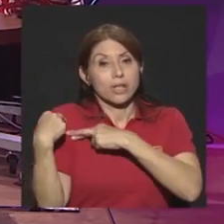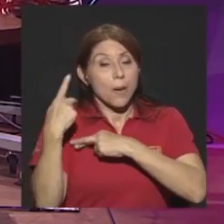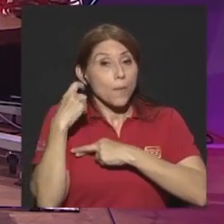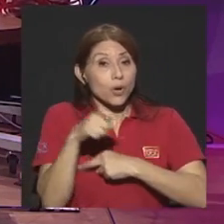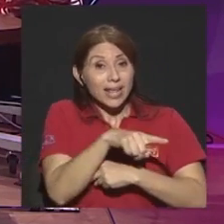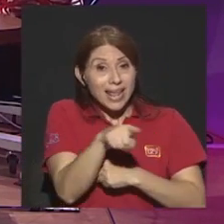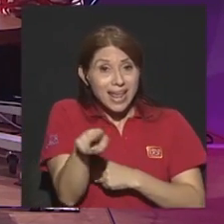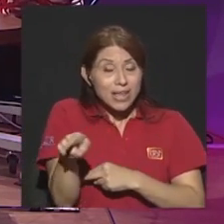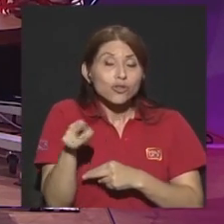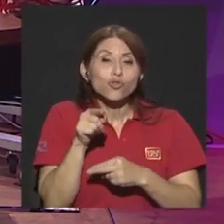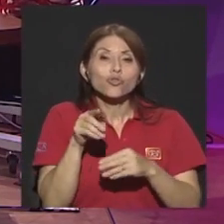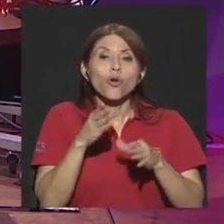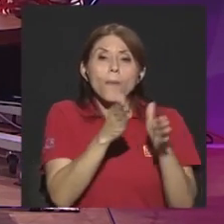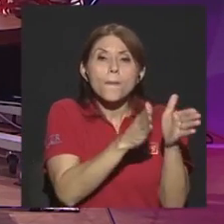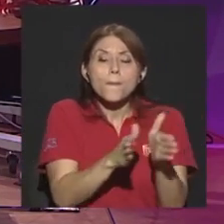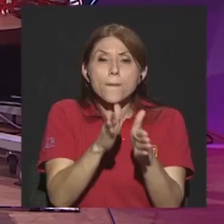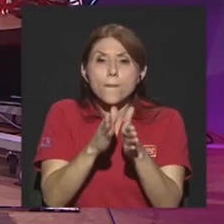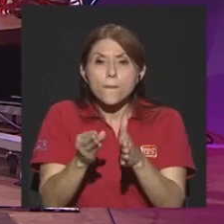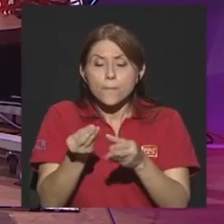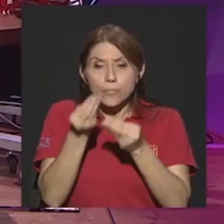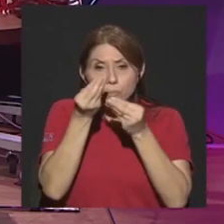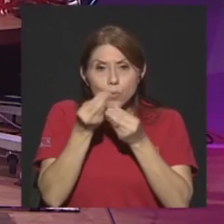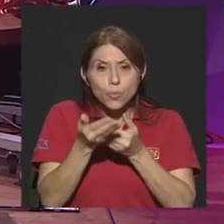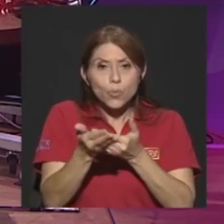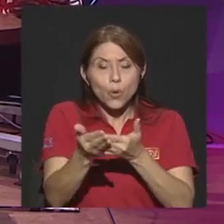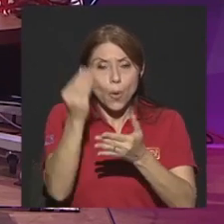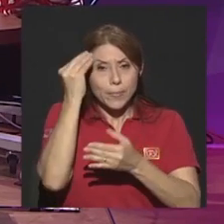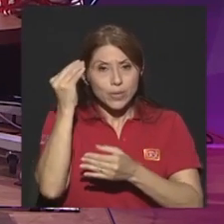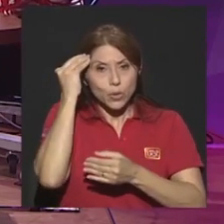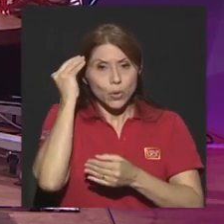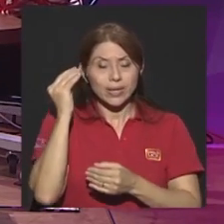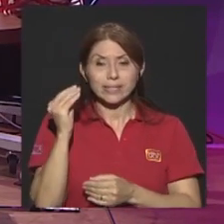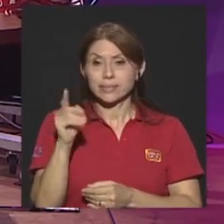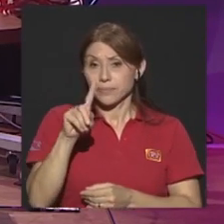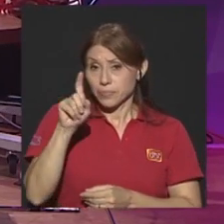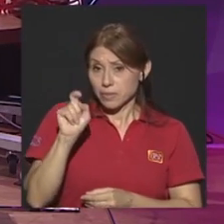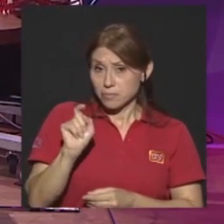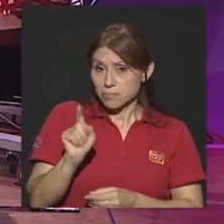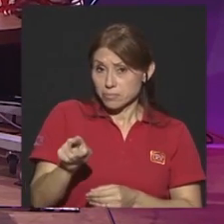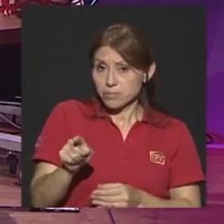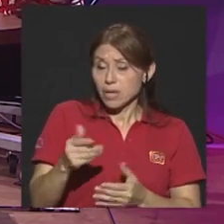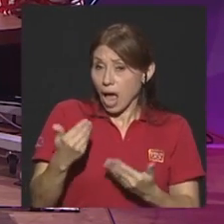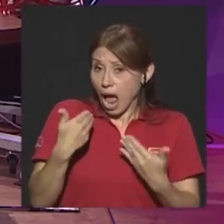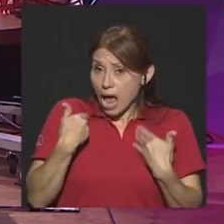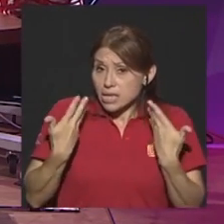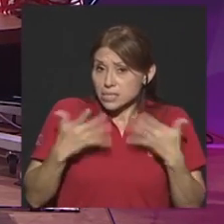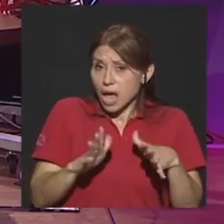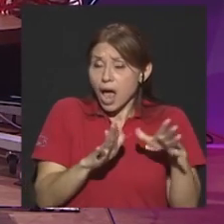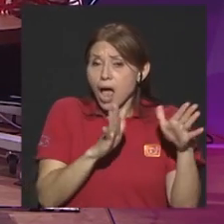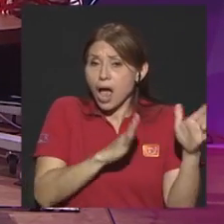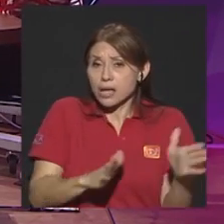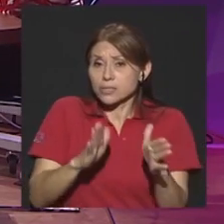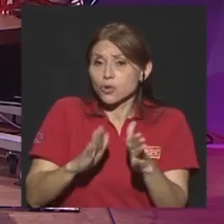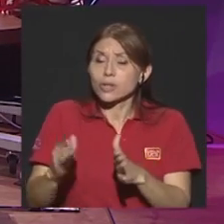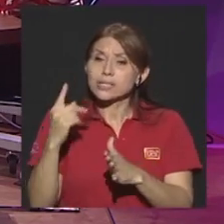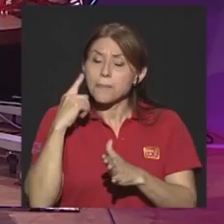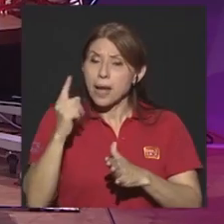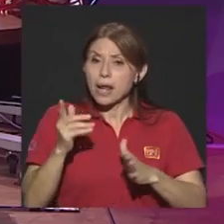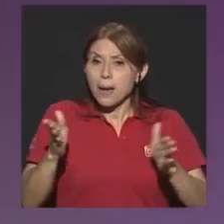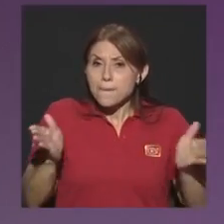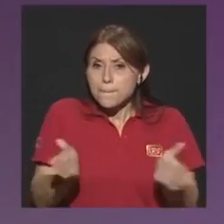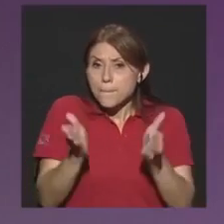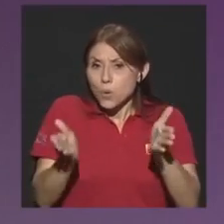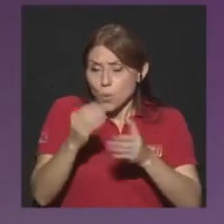capacitados? ¿Hay acciones para promover un cambio en la forma en que enfrentan y dan a conocer las noticias